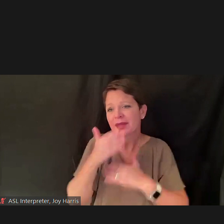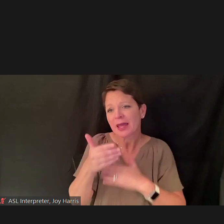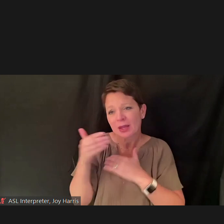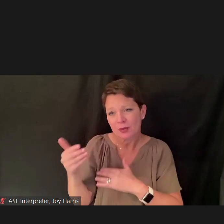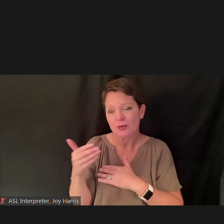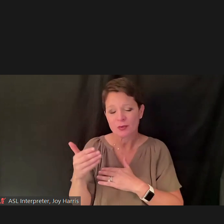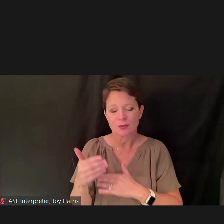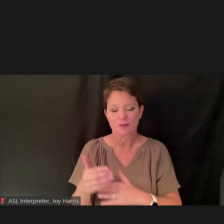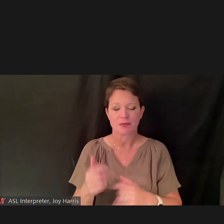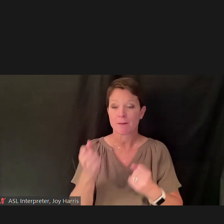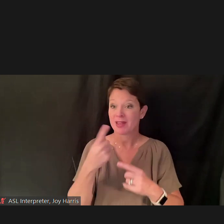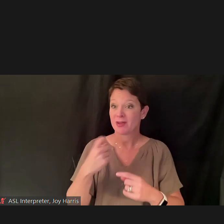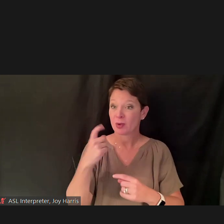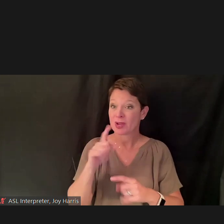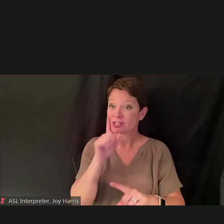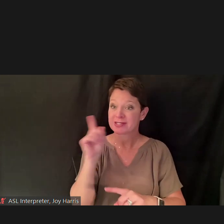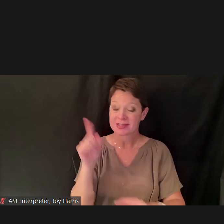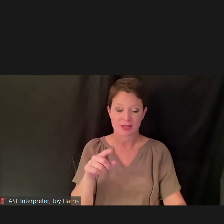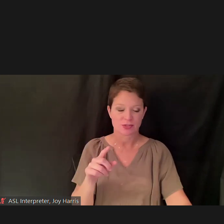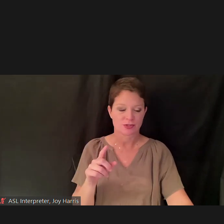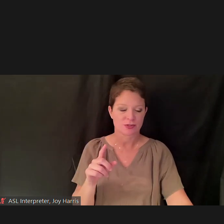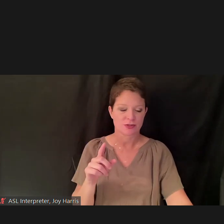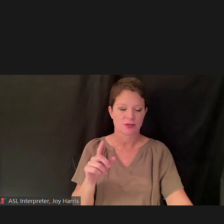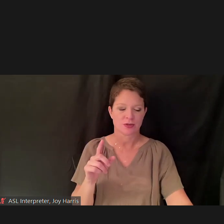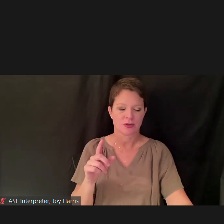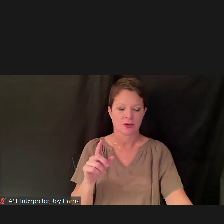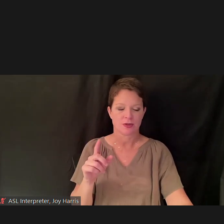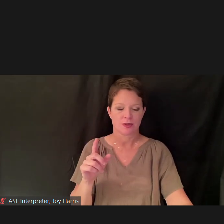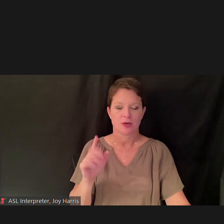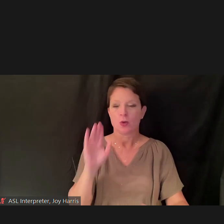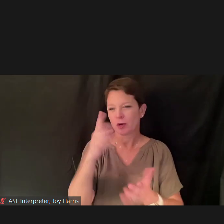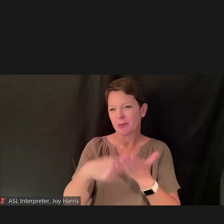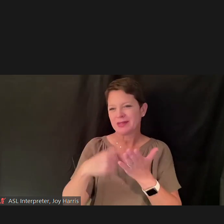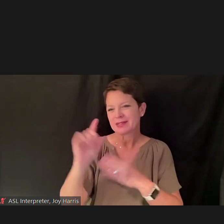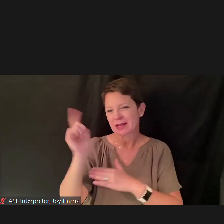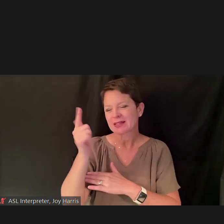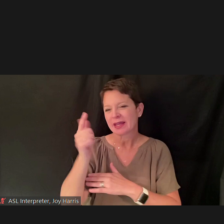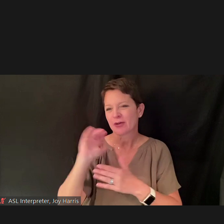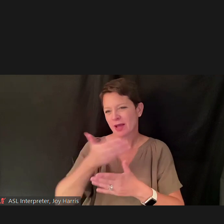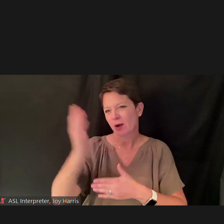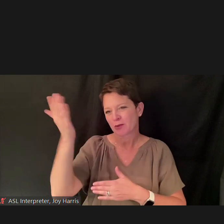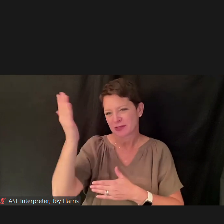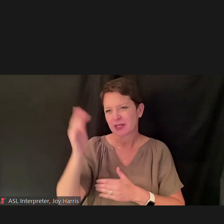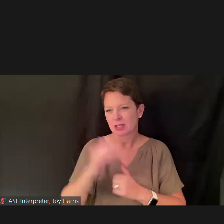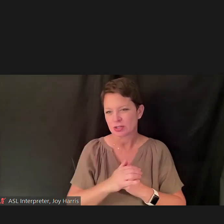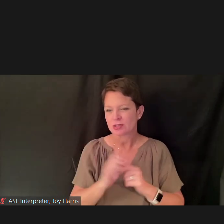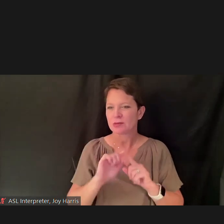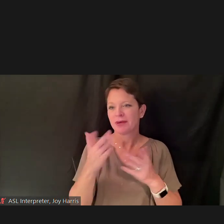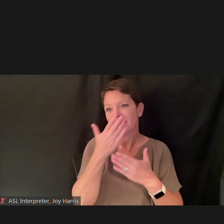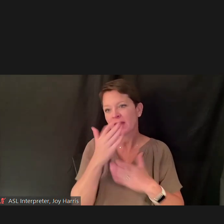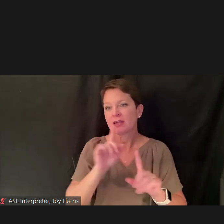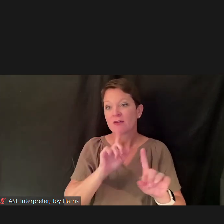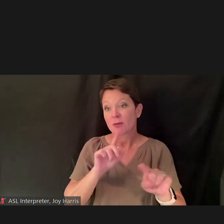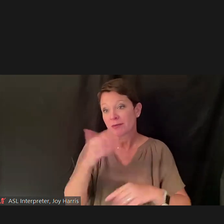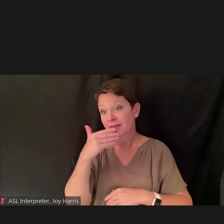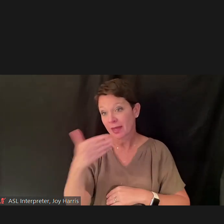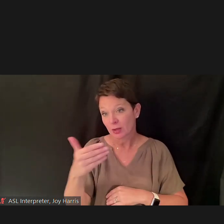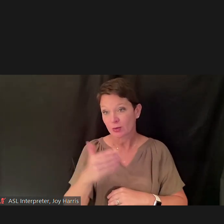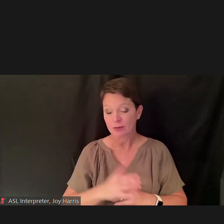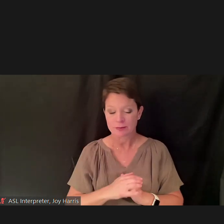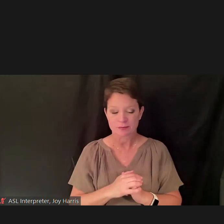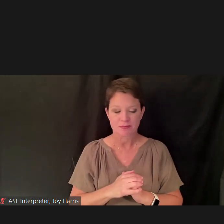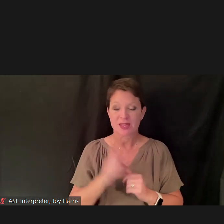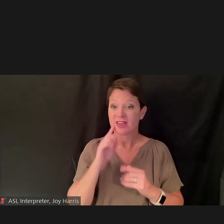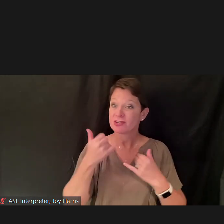por participar. Our answers will be discussed later in the presentation. Más adelante en la presentación se compartirán las